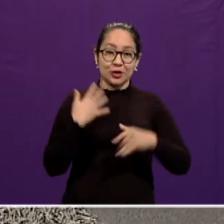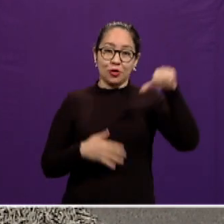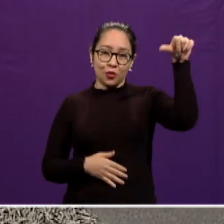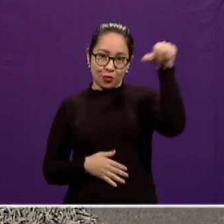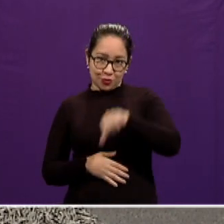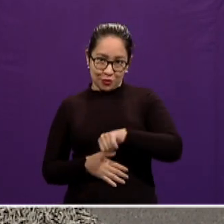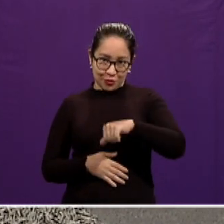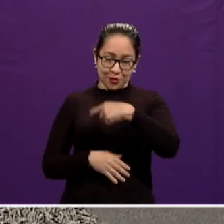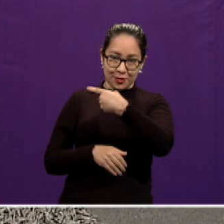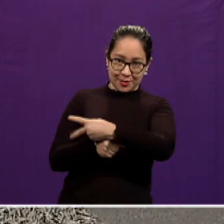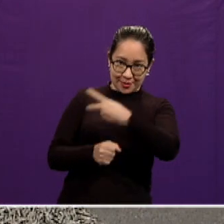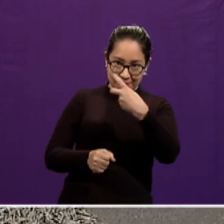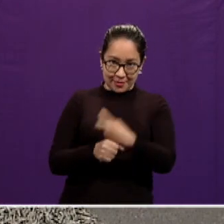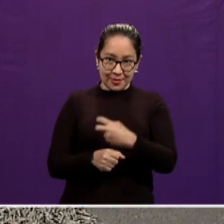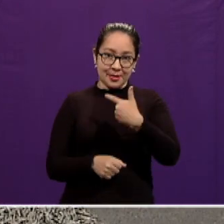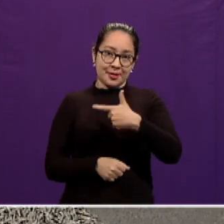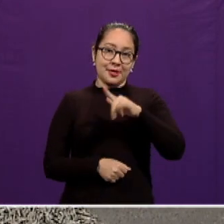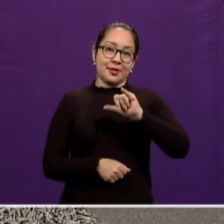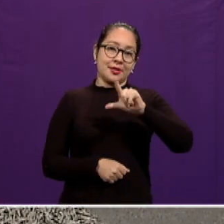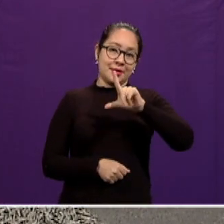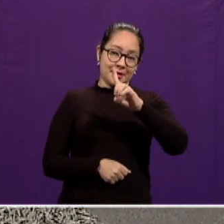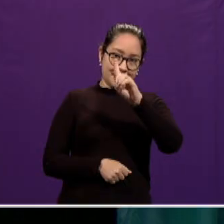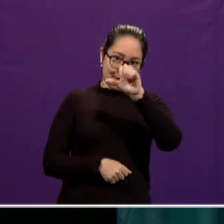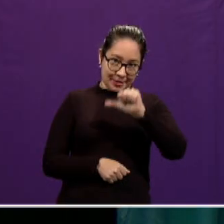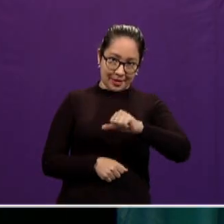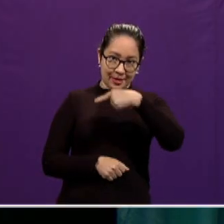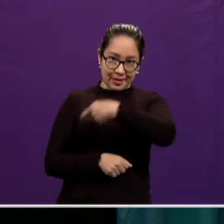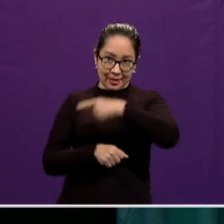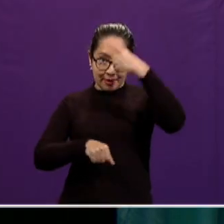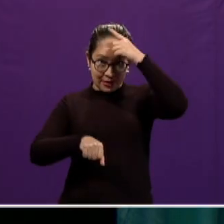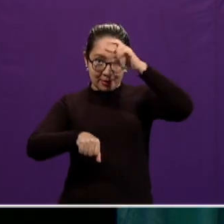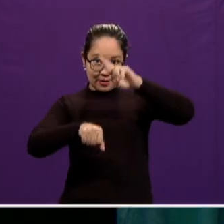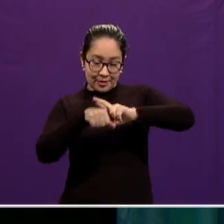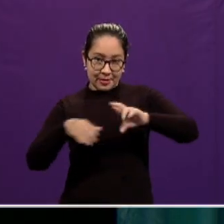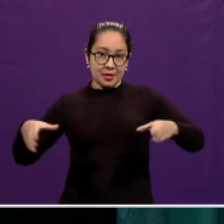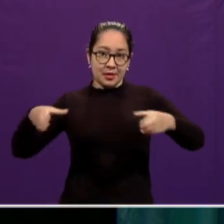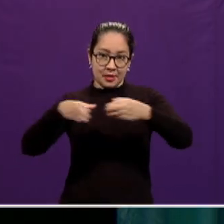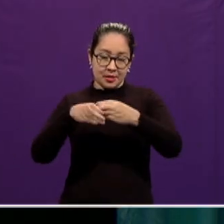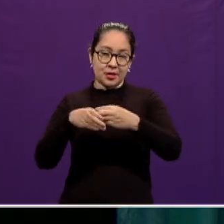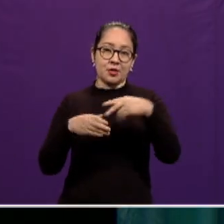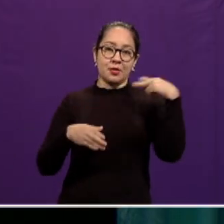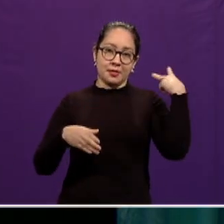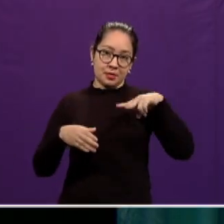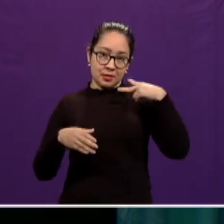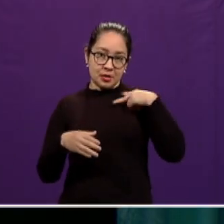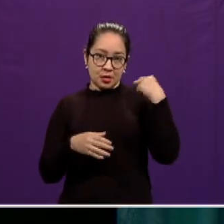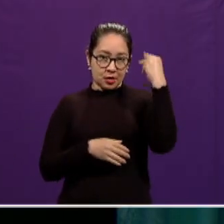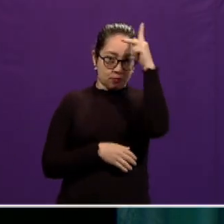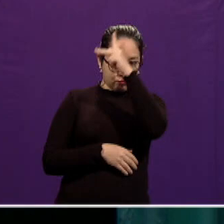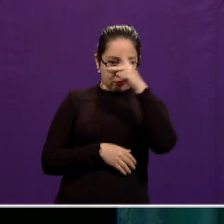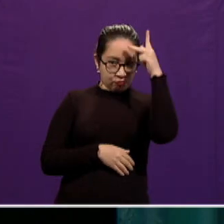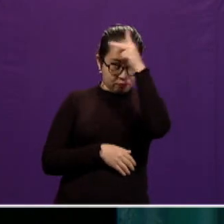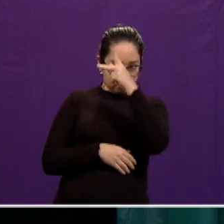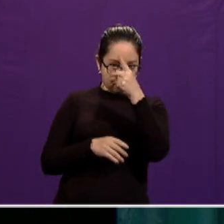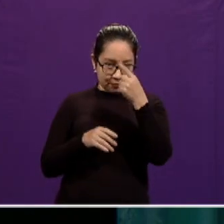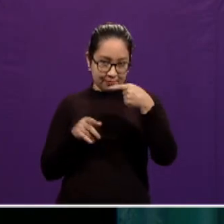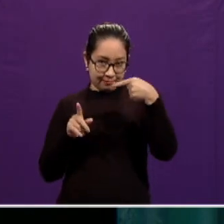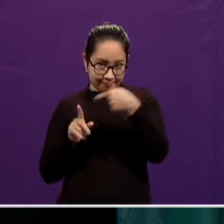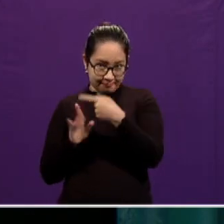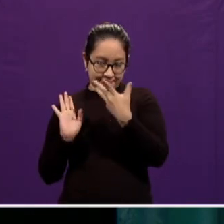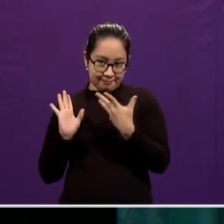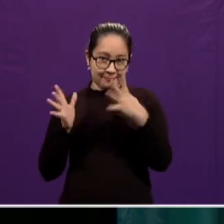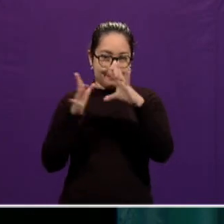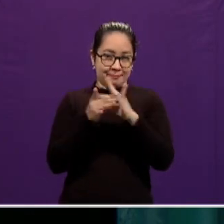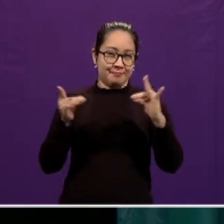Jiménez Becerril, ella es directora del CEBEP, del Centro Veracruzano de Especialidades en Psicología, viene a hablarnos de cómo decir no y